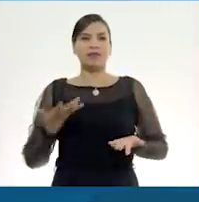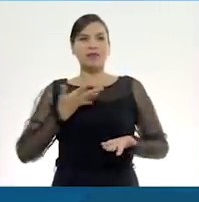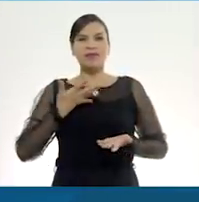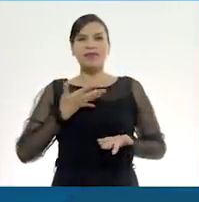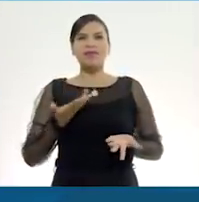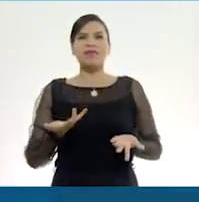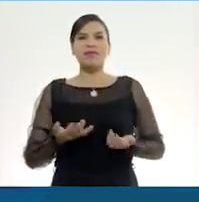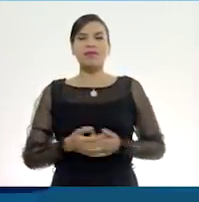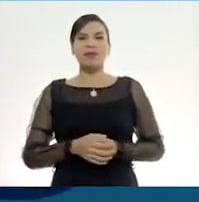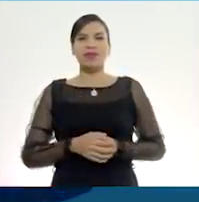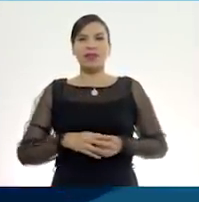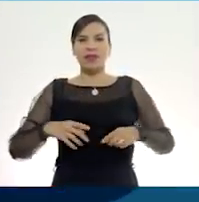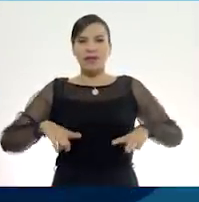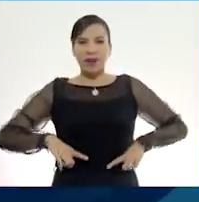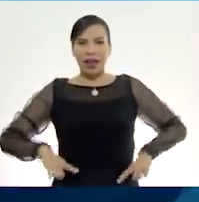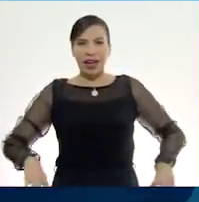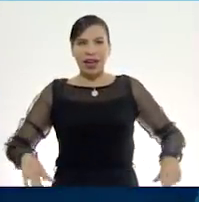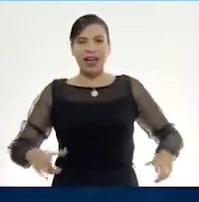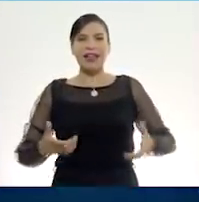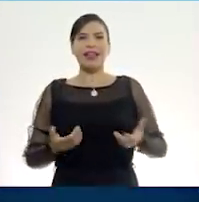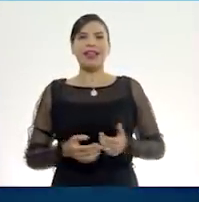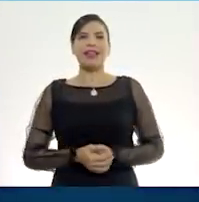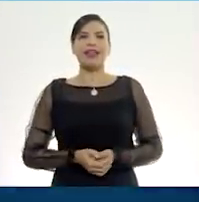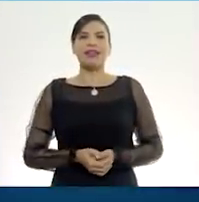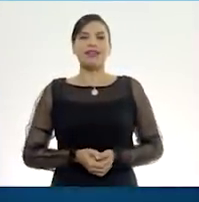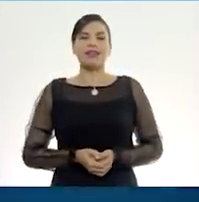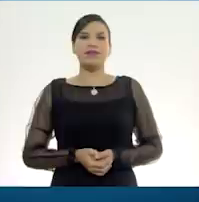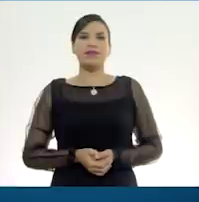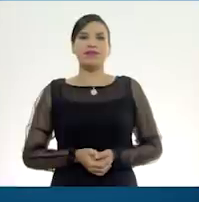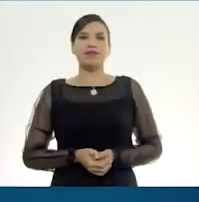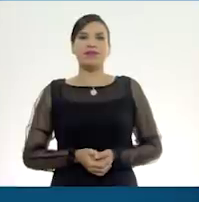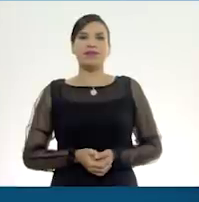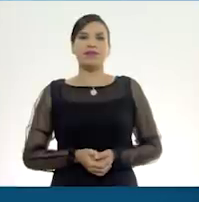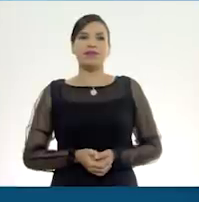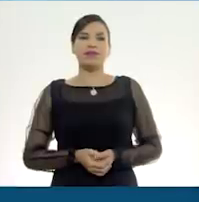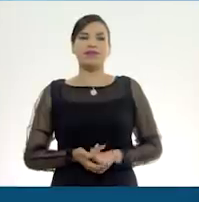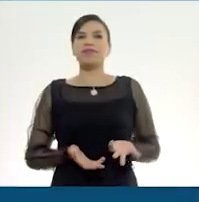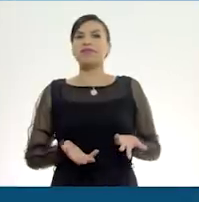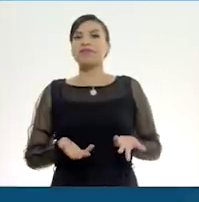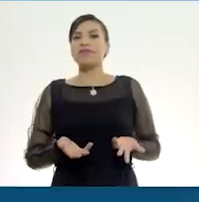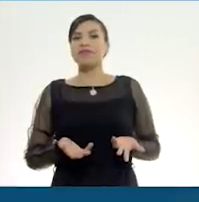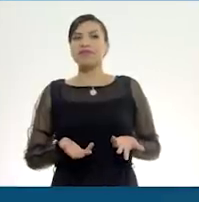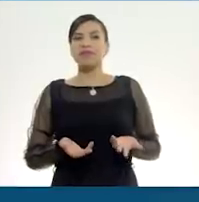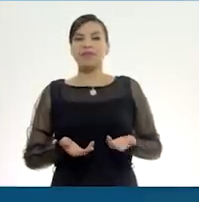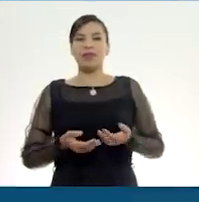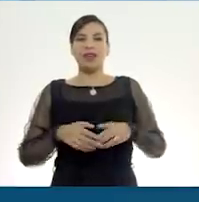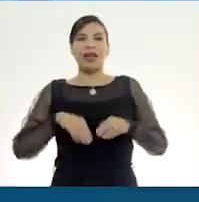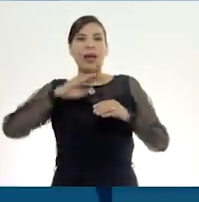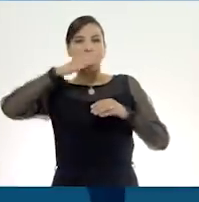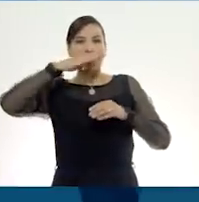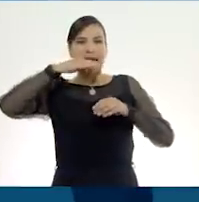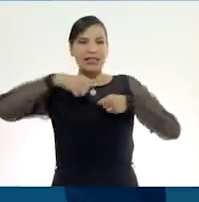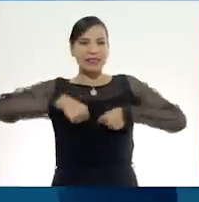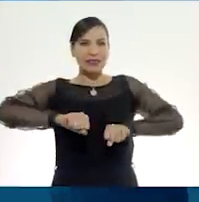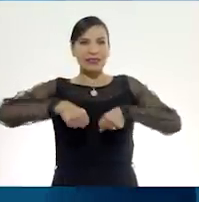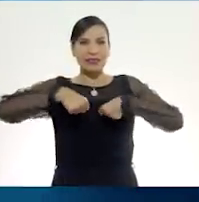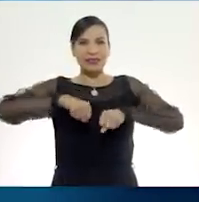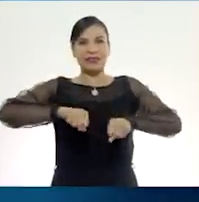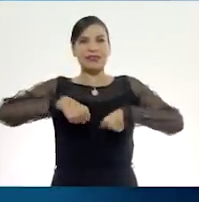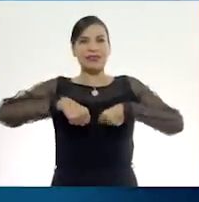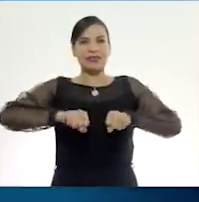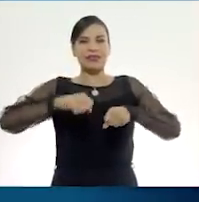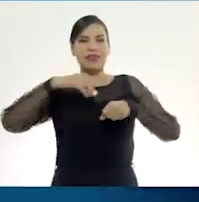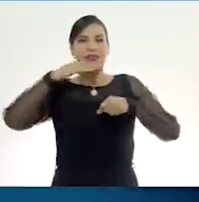Traen falda y... Están moliendo maíz Están